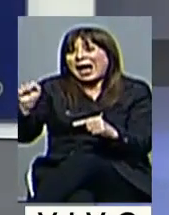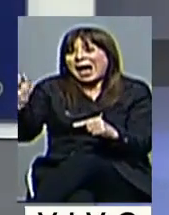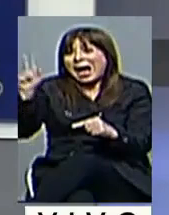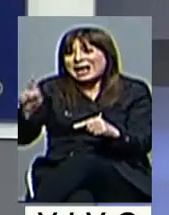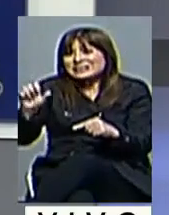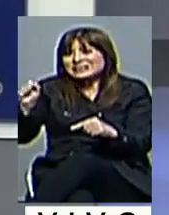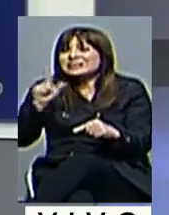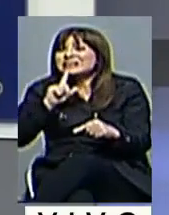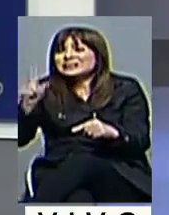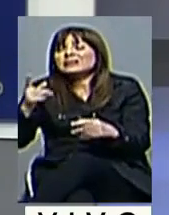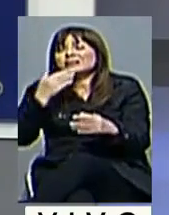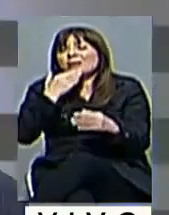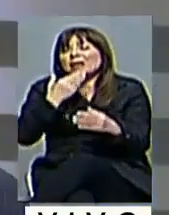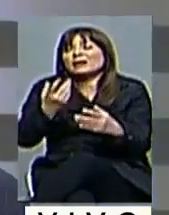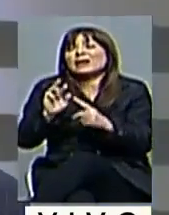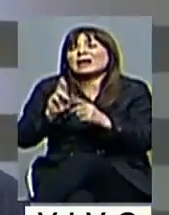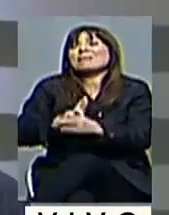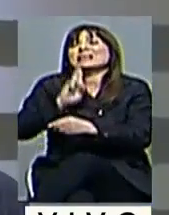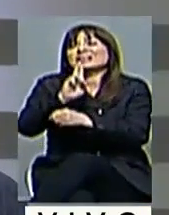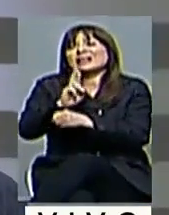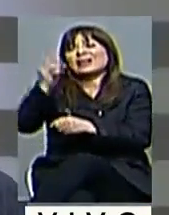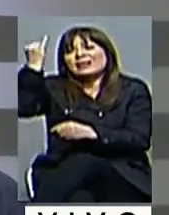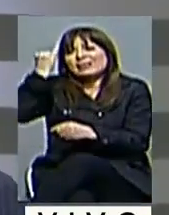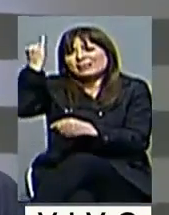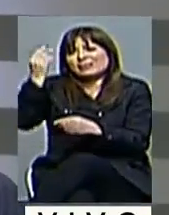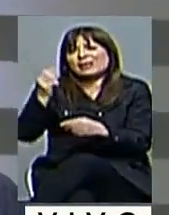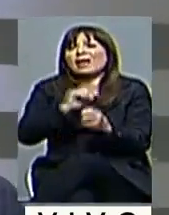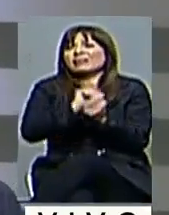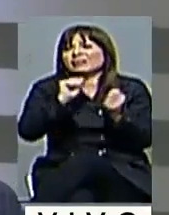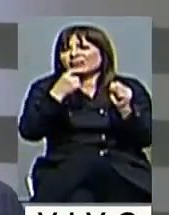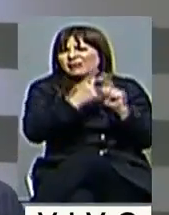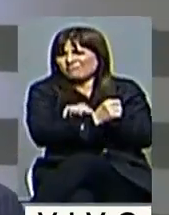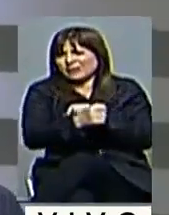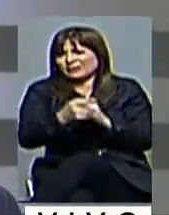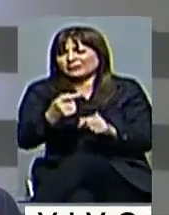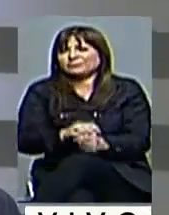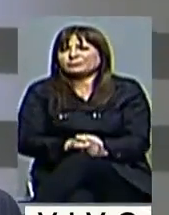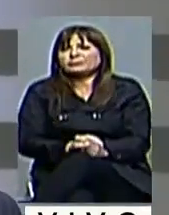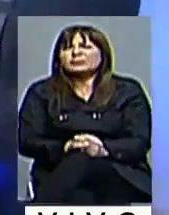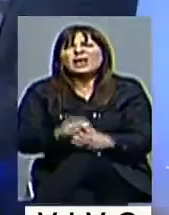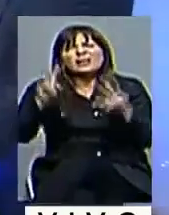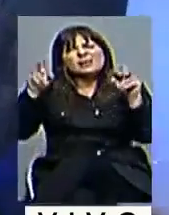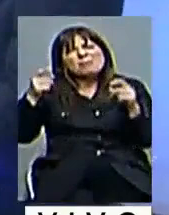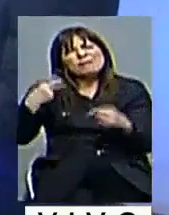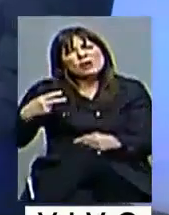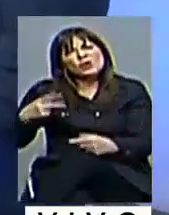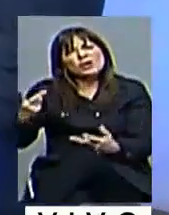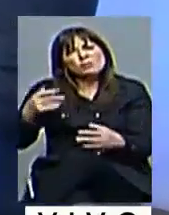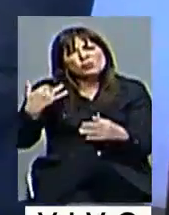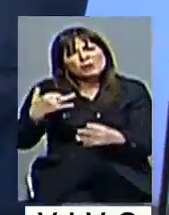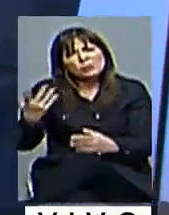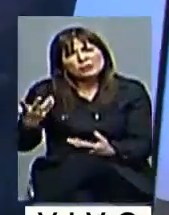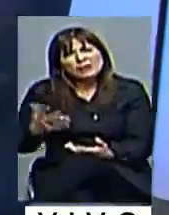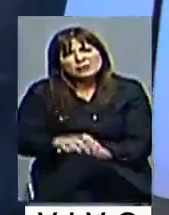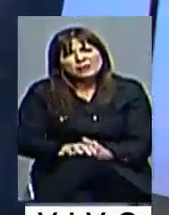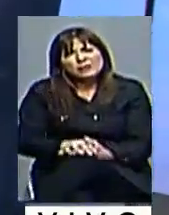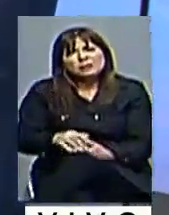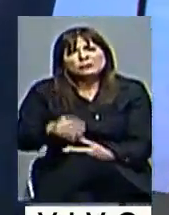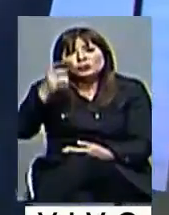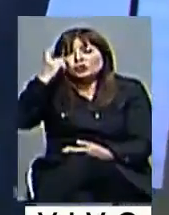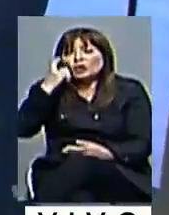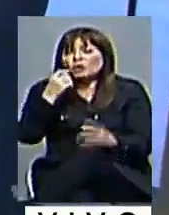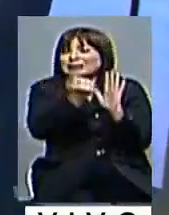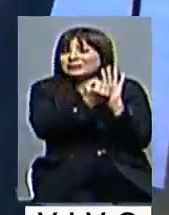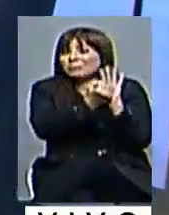completamente distintas. Tú lo dices en lo valórico. Ahora, ¿qué tan importantes son los temas valóricos? ¿En qué sentido? Porque a veces el tema valórico es más